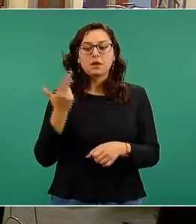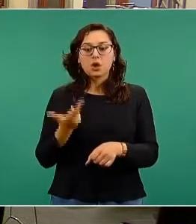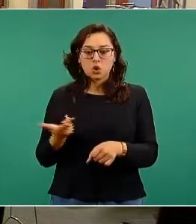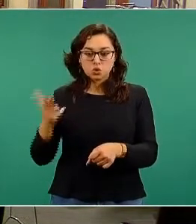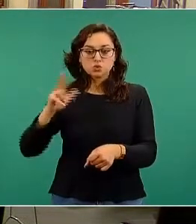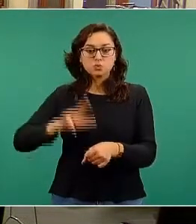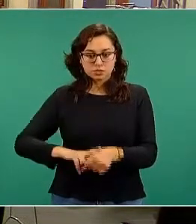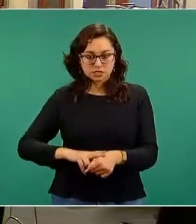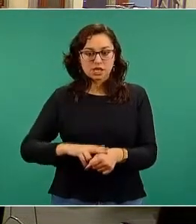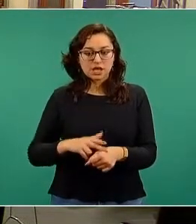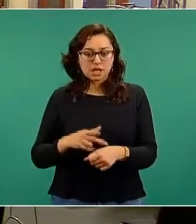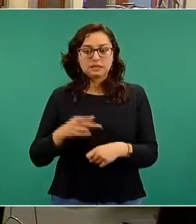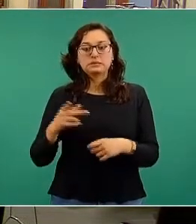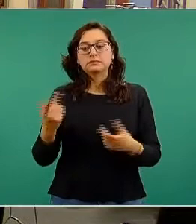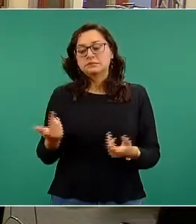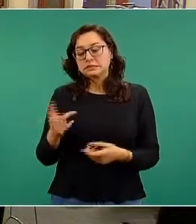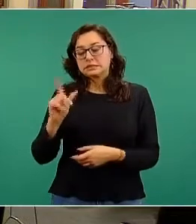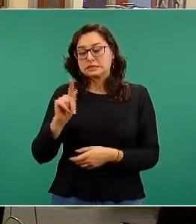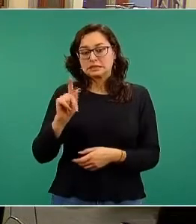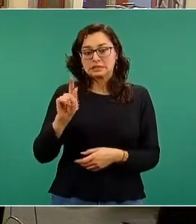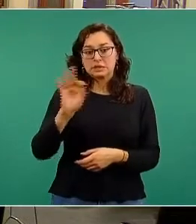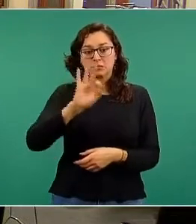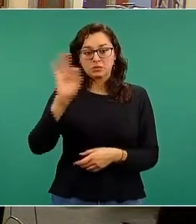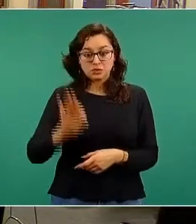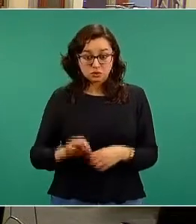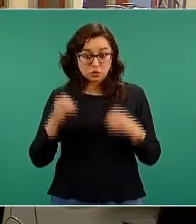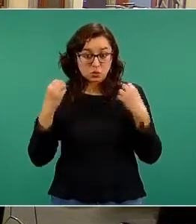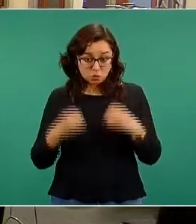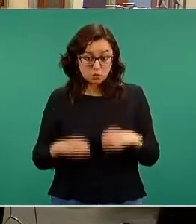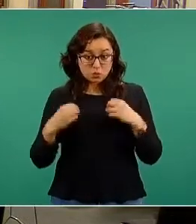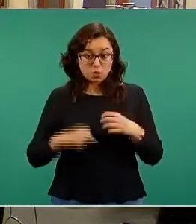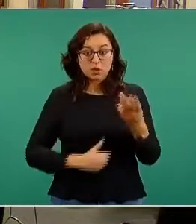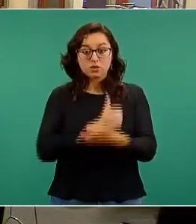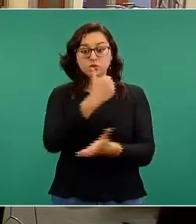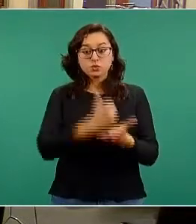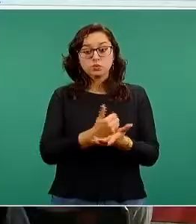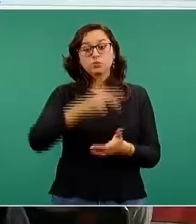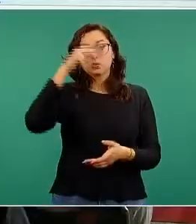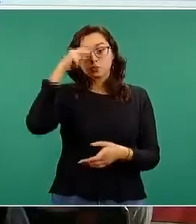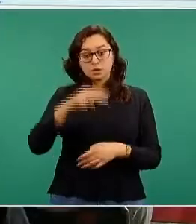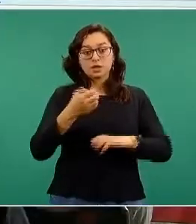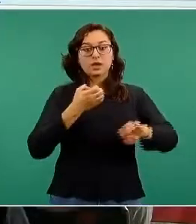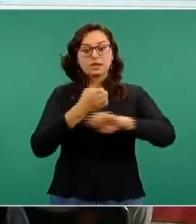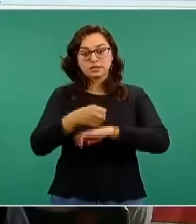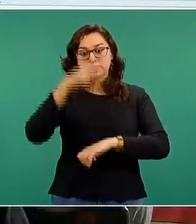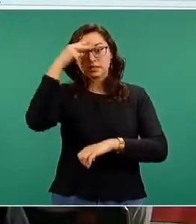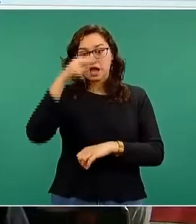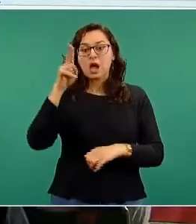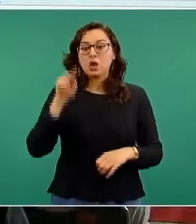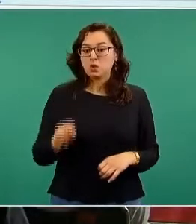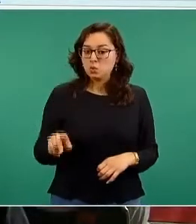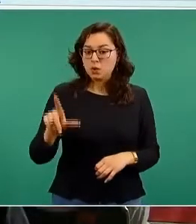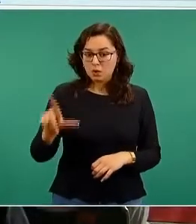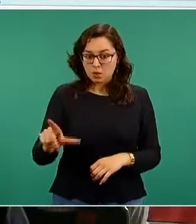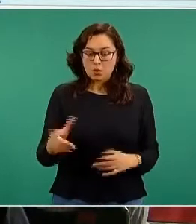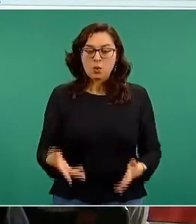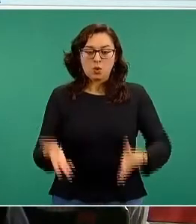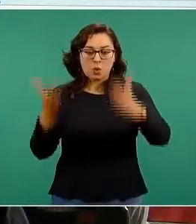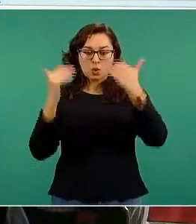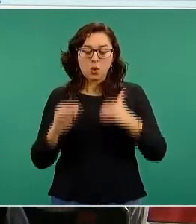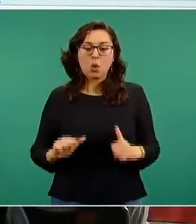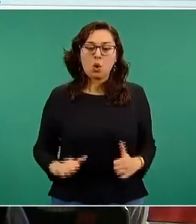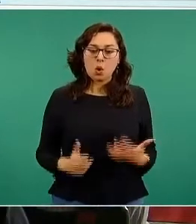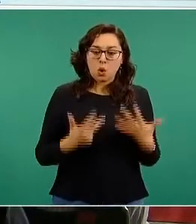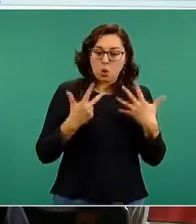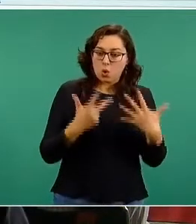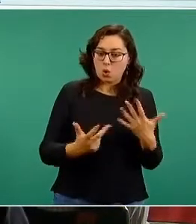hospitalización, y se tiene con más del 70% de ocupación para Ciudad de México, Estado de México y Nuevo León, y 8